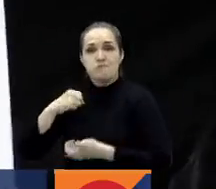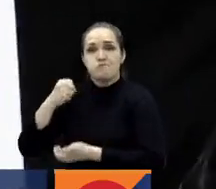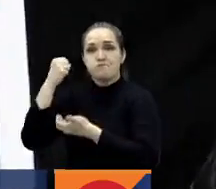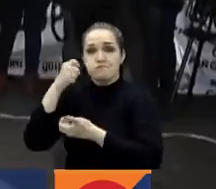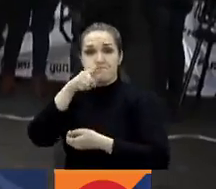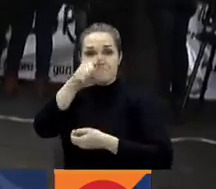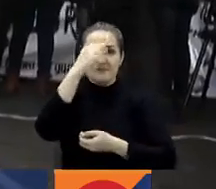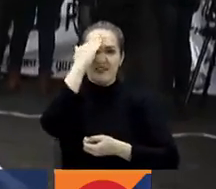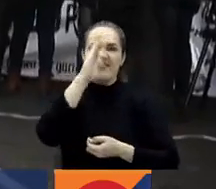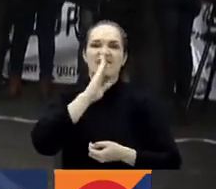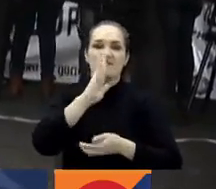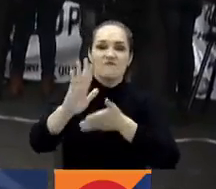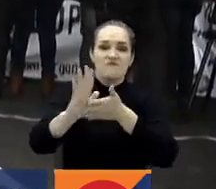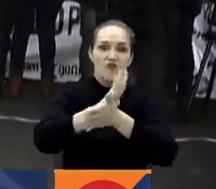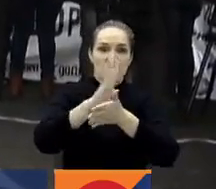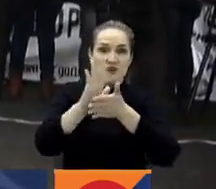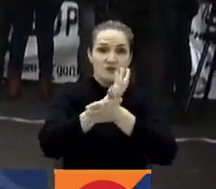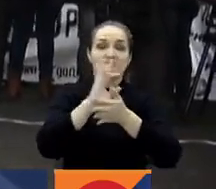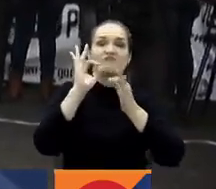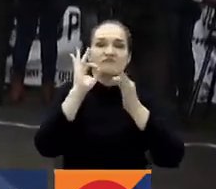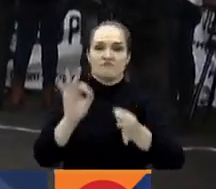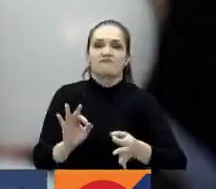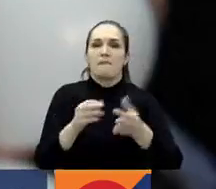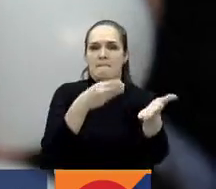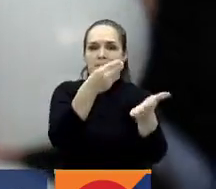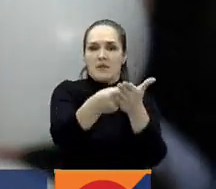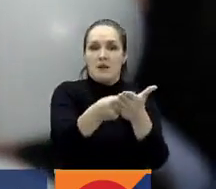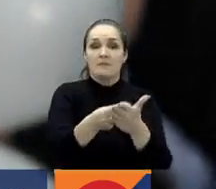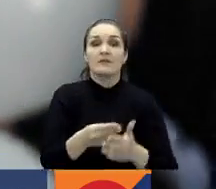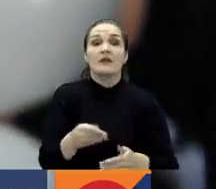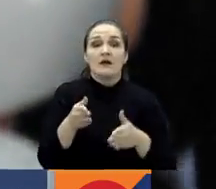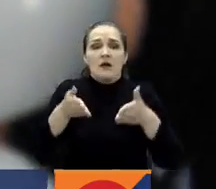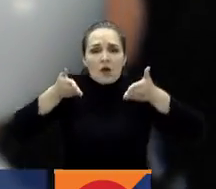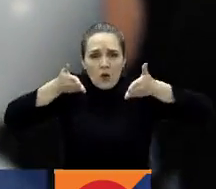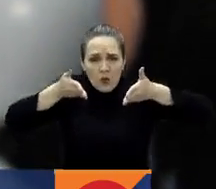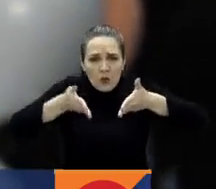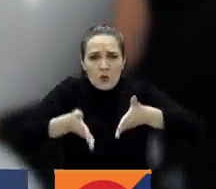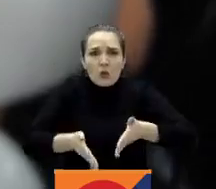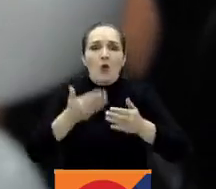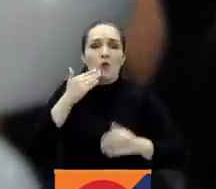captura de los asesinos. Las exequias del fiscal Pesci se llevarán a cabo este domingo.